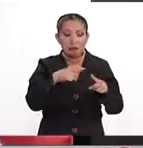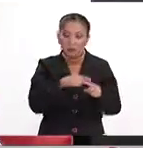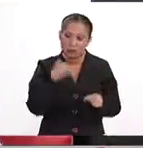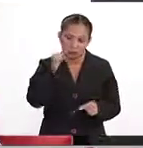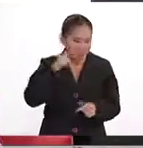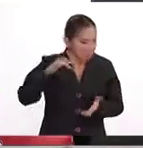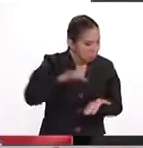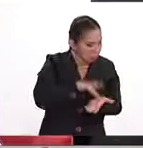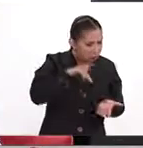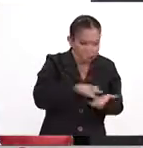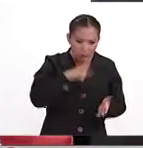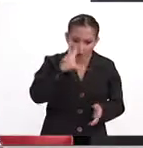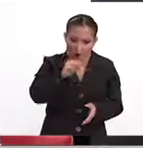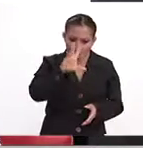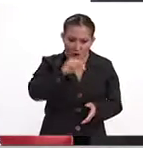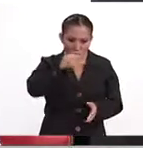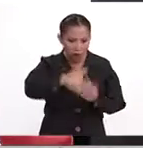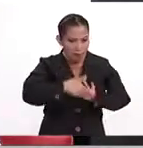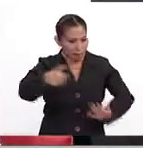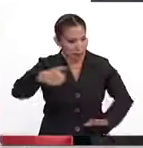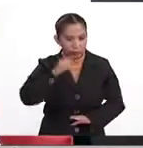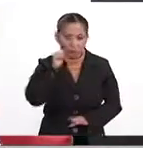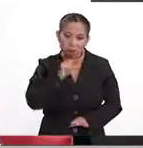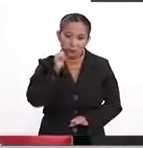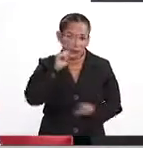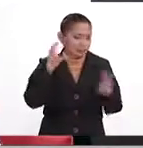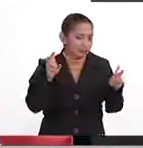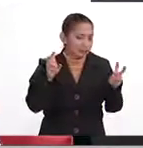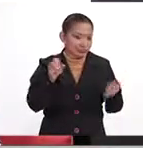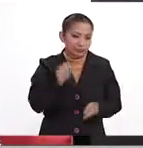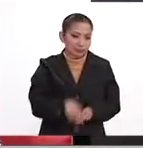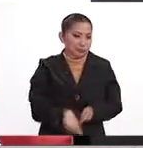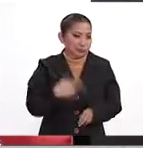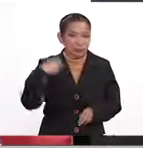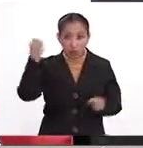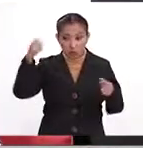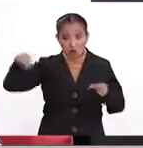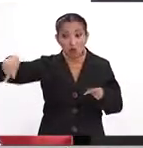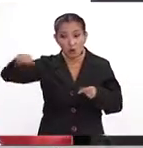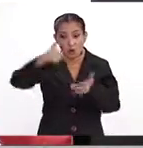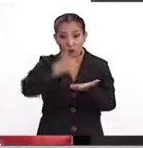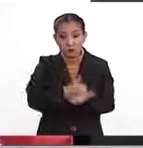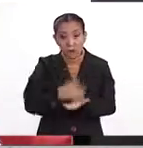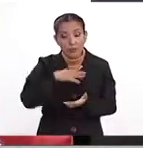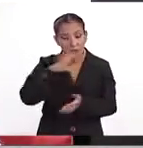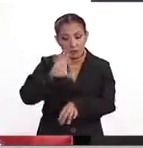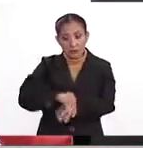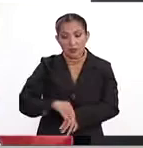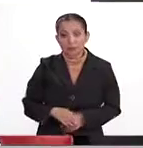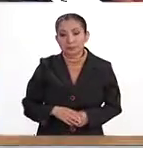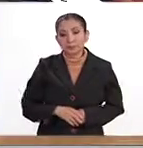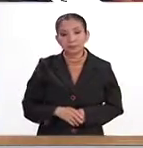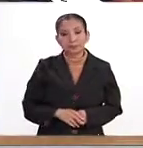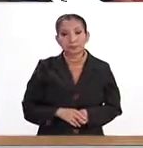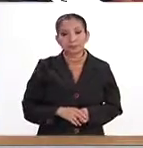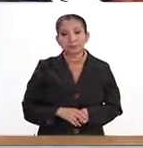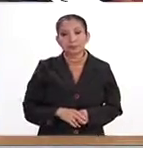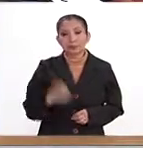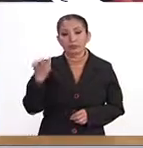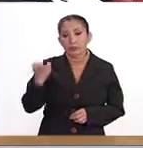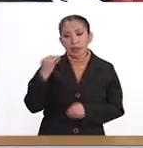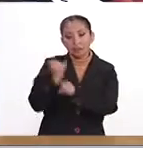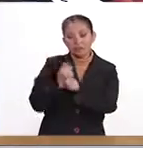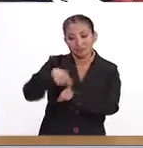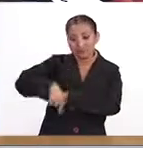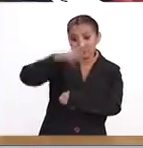esté a favor de hacer una consulta sobre este tipo de temas, incluso en lugares como esta ciudad donde está legalizado. Pero incluso si es este mapeo en